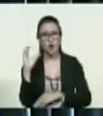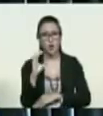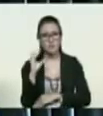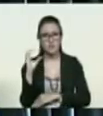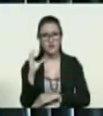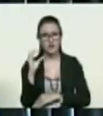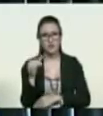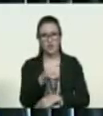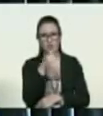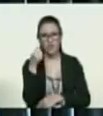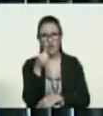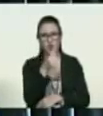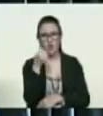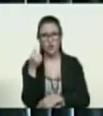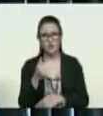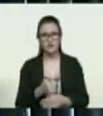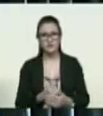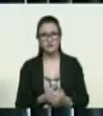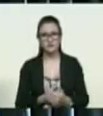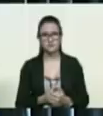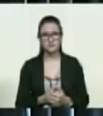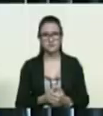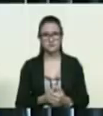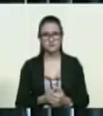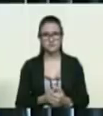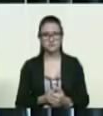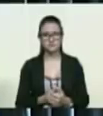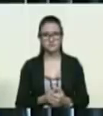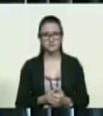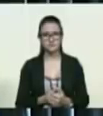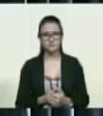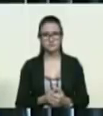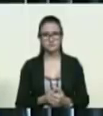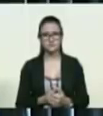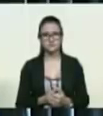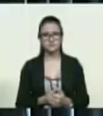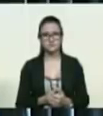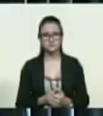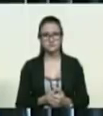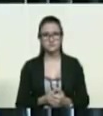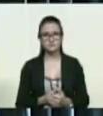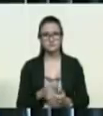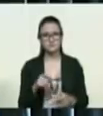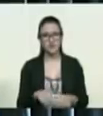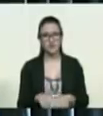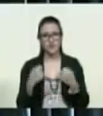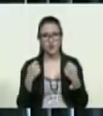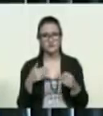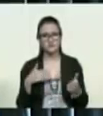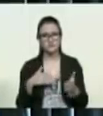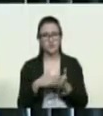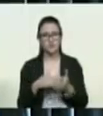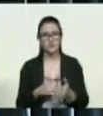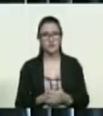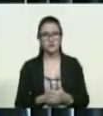narcotraficantes o personas irregulares que han recurrido a la violencia contra el Estado